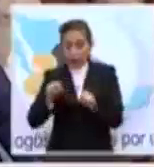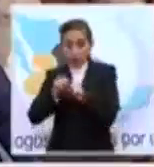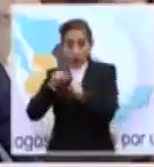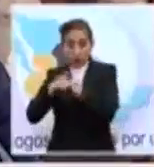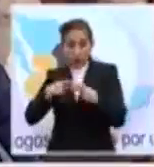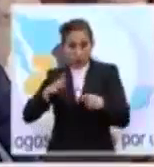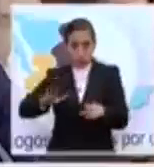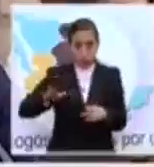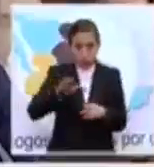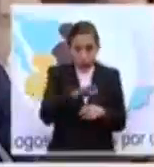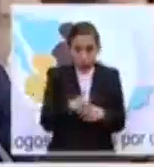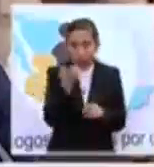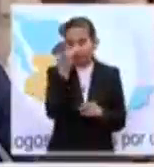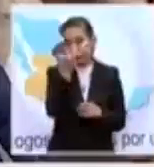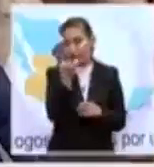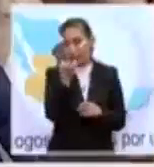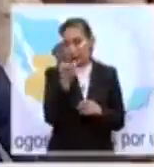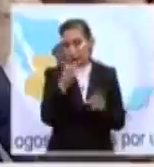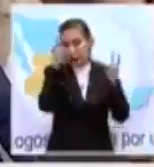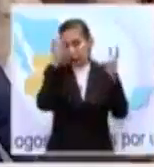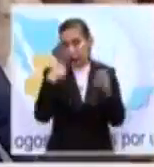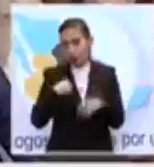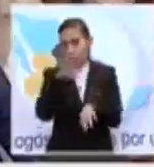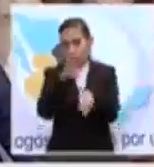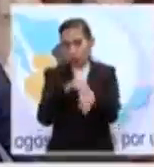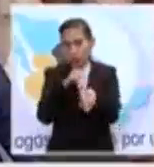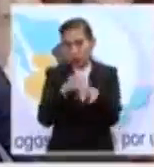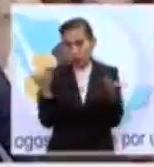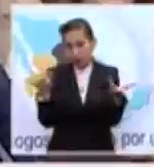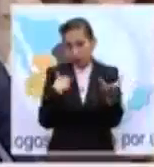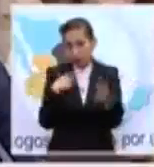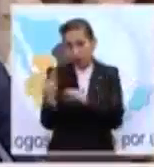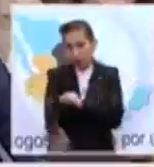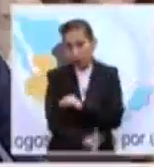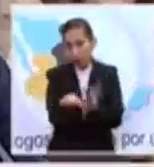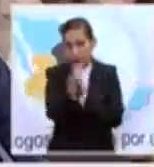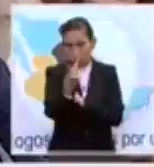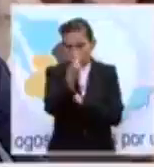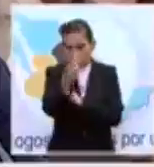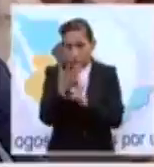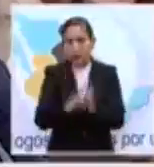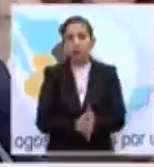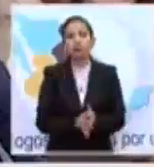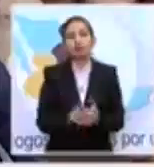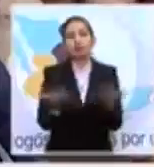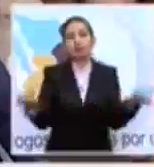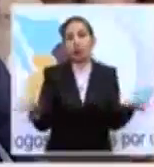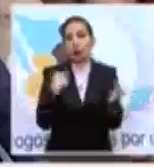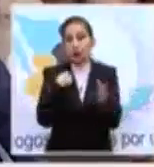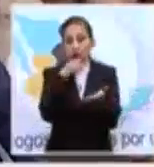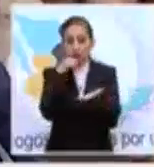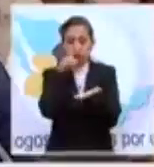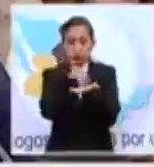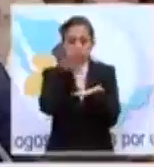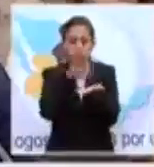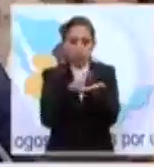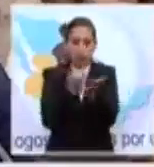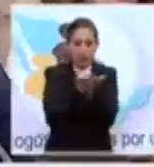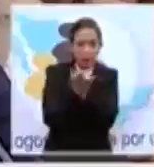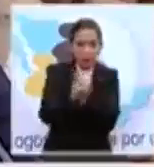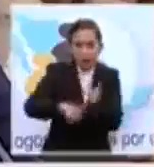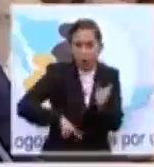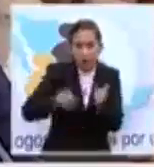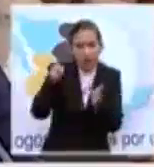civil. En este sentido, me voy a permitir hacer la siguiente pregunta, circunscrita a la estrategia de